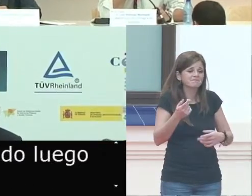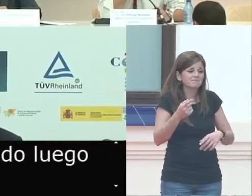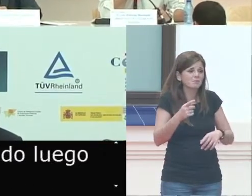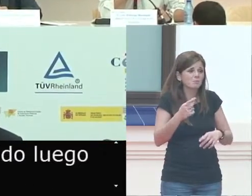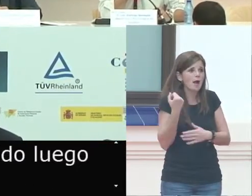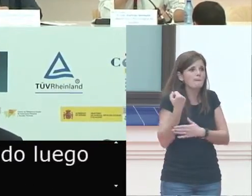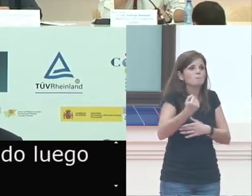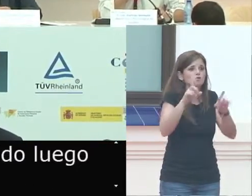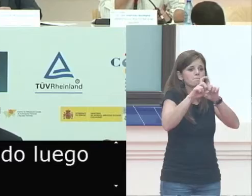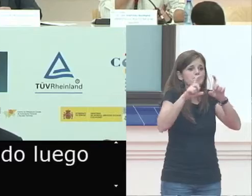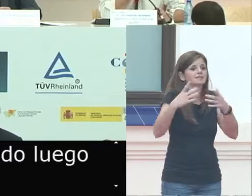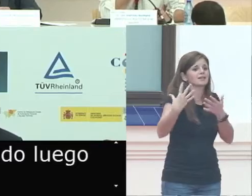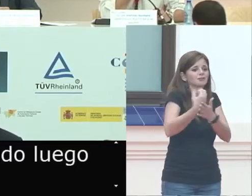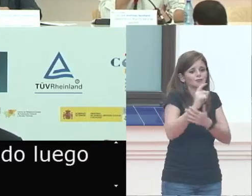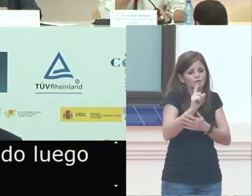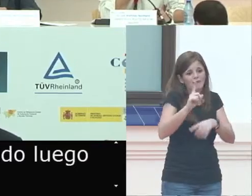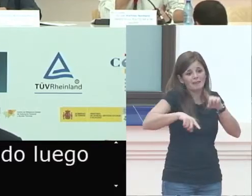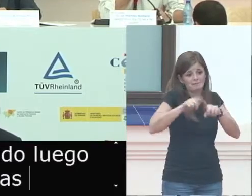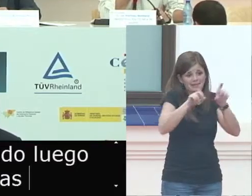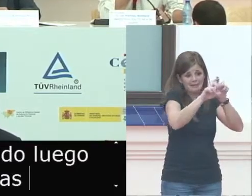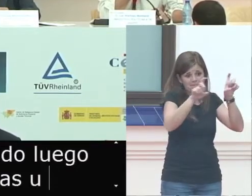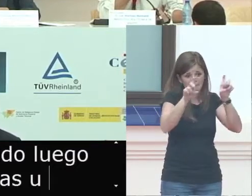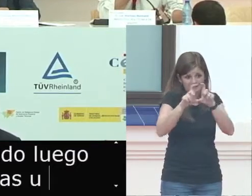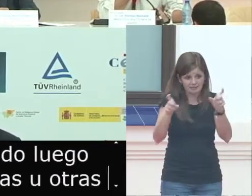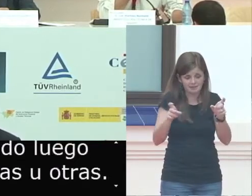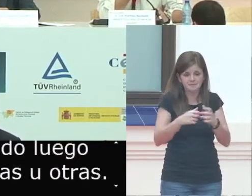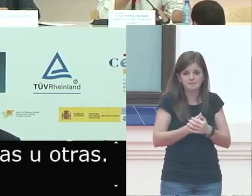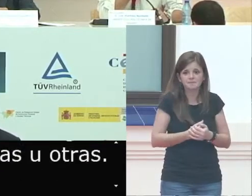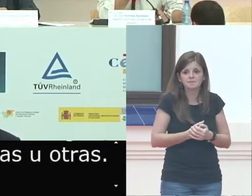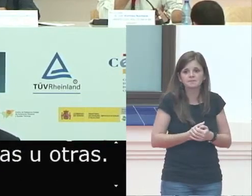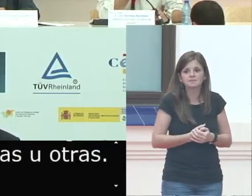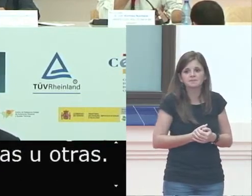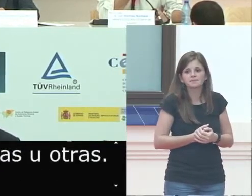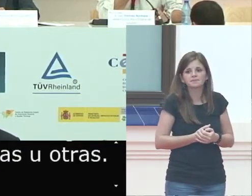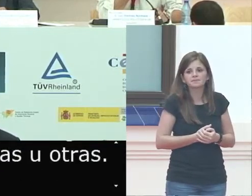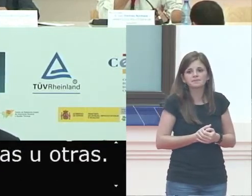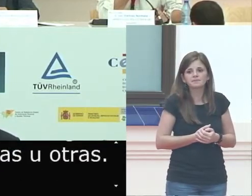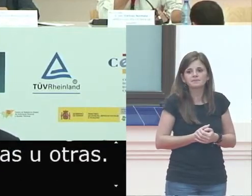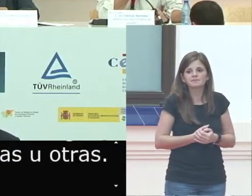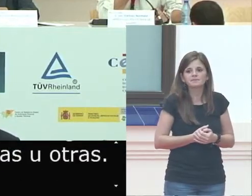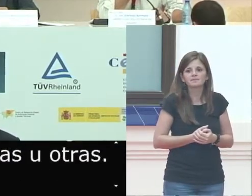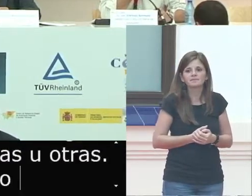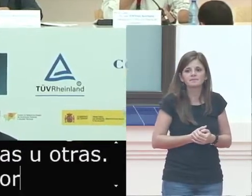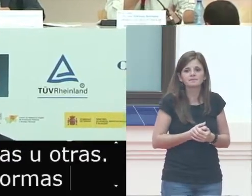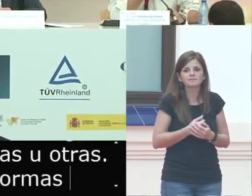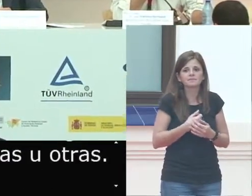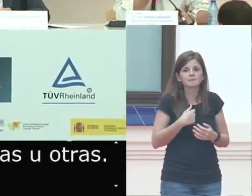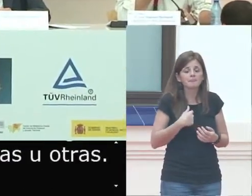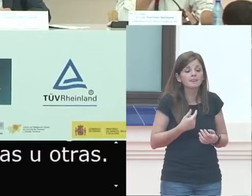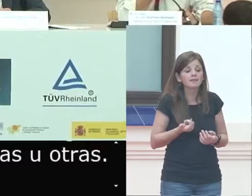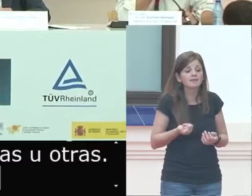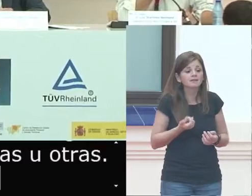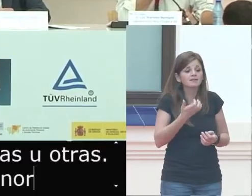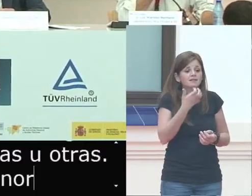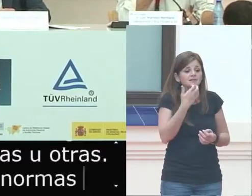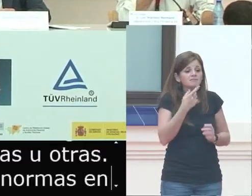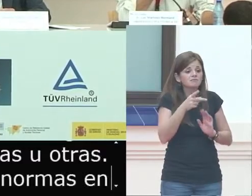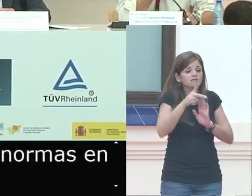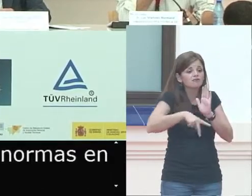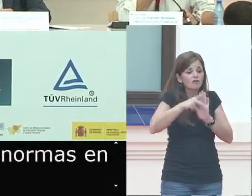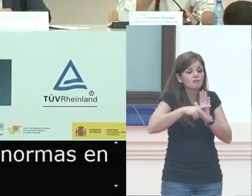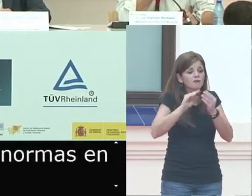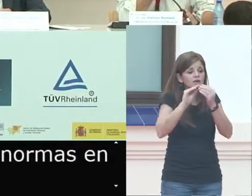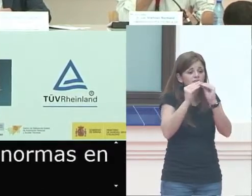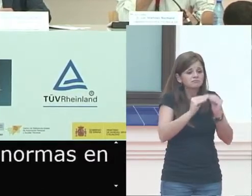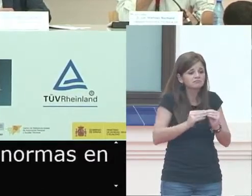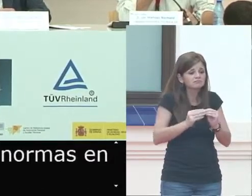bien es cierto que también yo he estado en normas en las cuales al final doy la razón, era un encaje de bolillos, había ya en